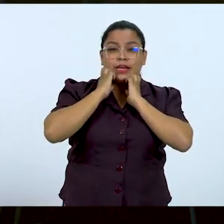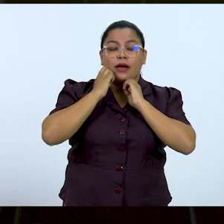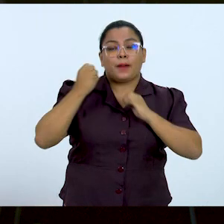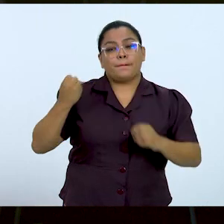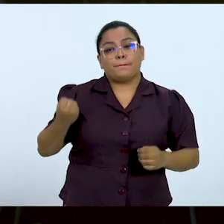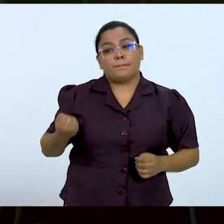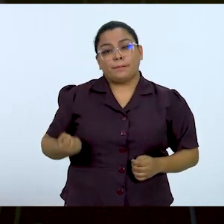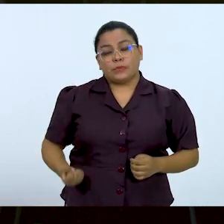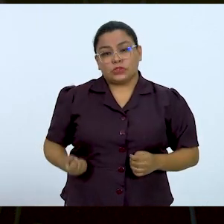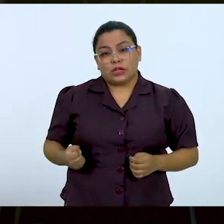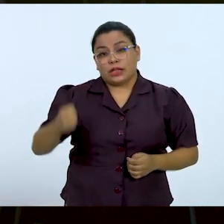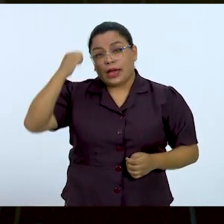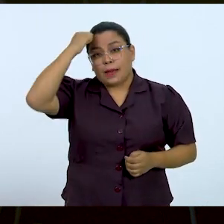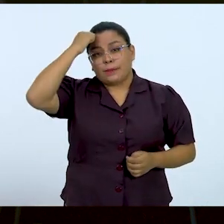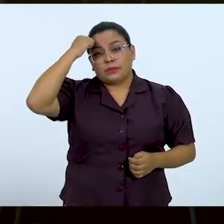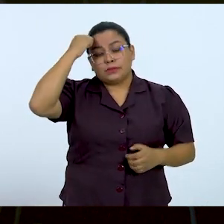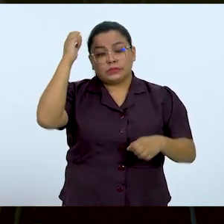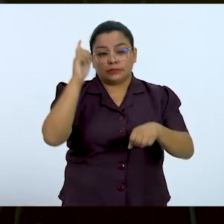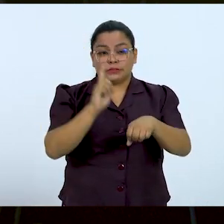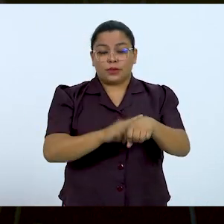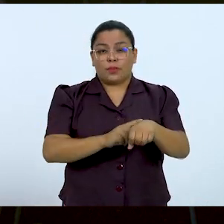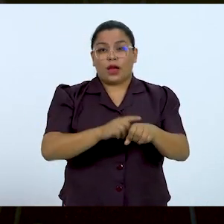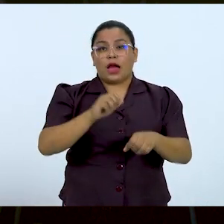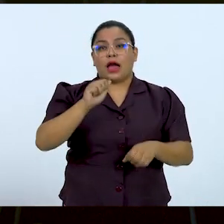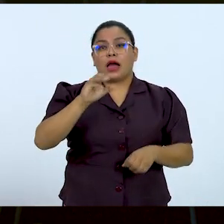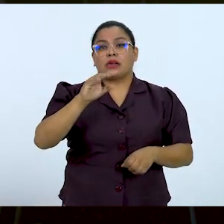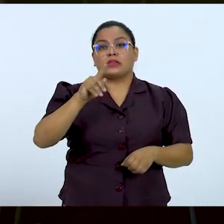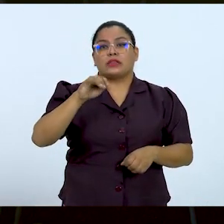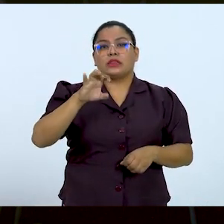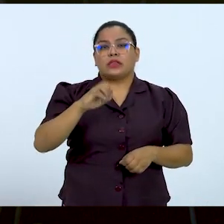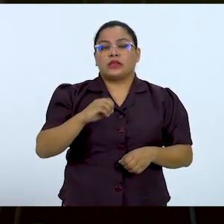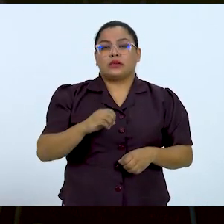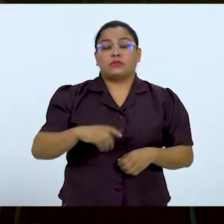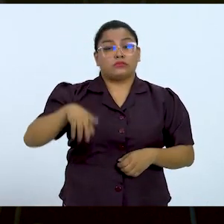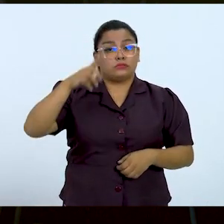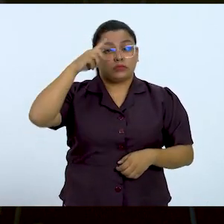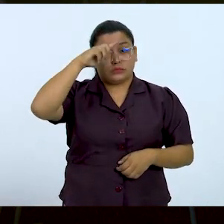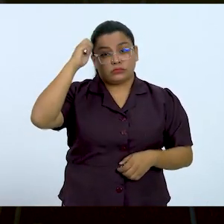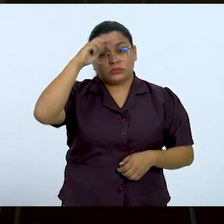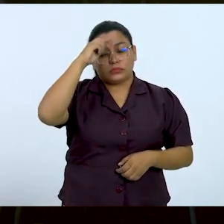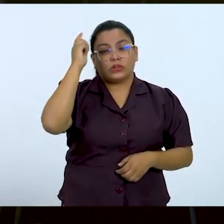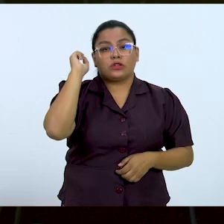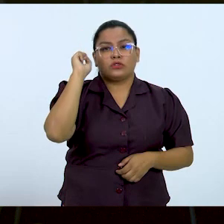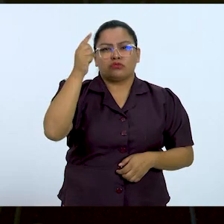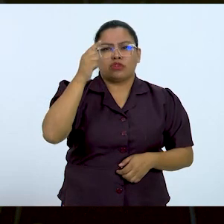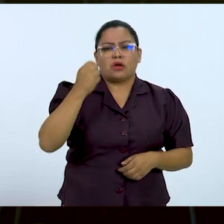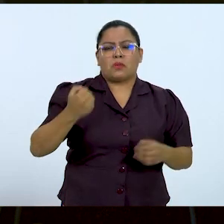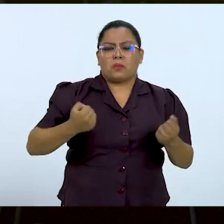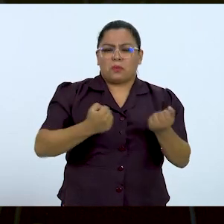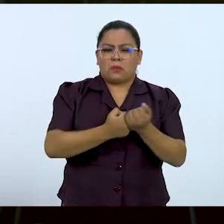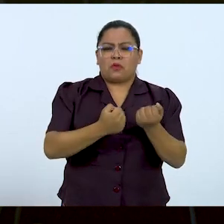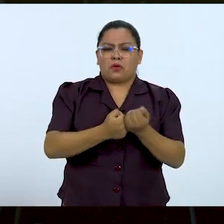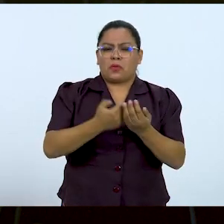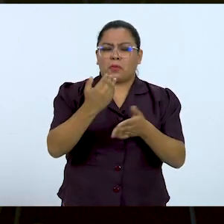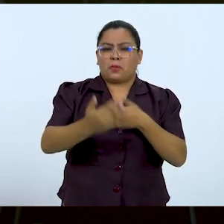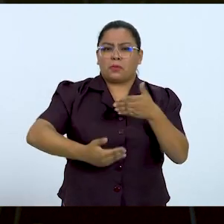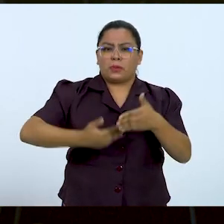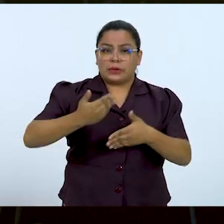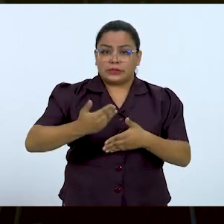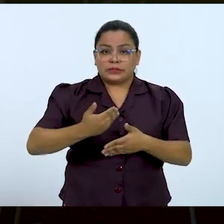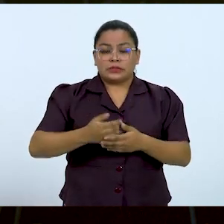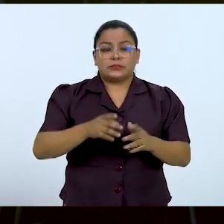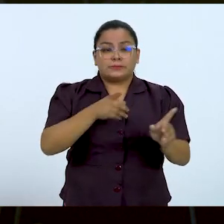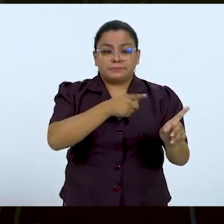garantizar el aprendizaje y el tiempo de aprendizaje activo, es importante el rol del docente, que sea facilitador del